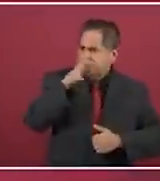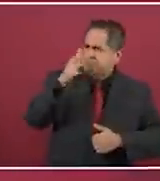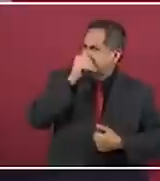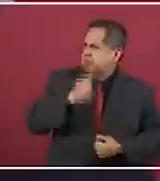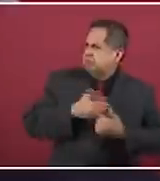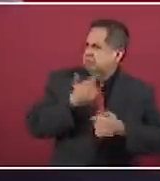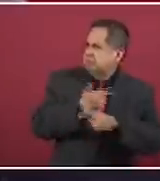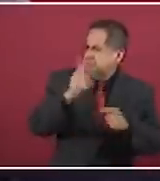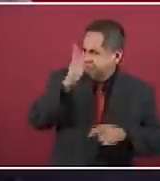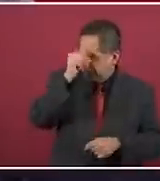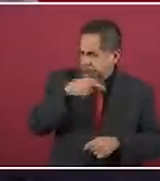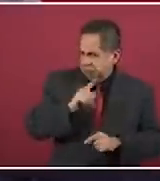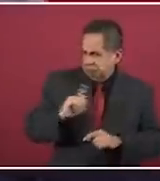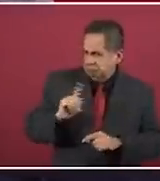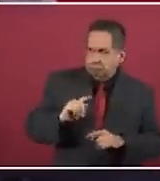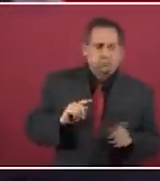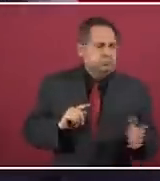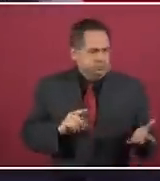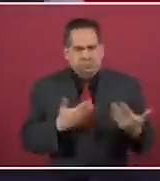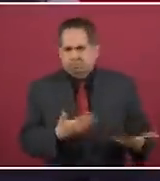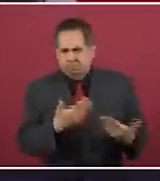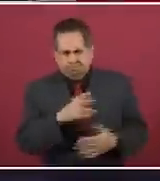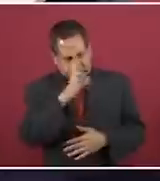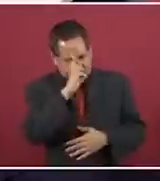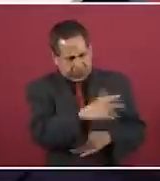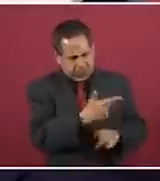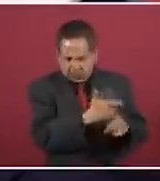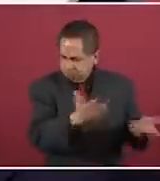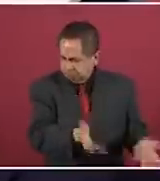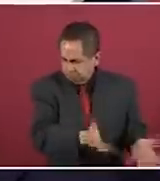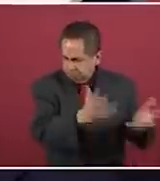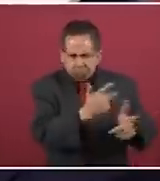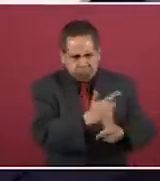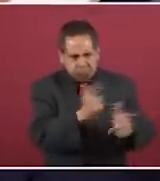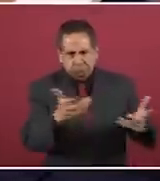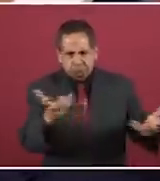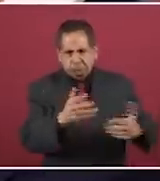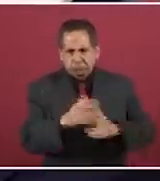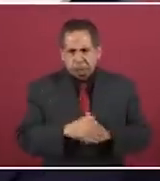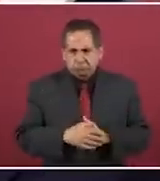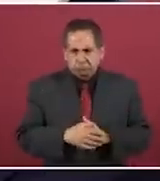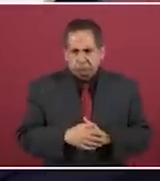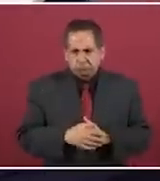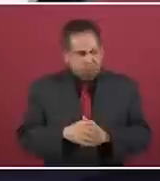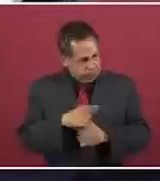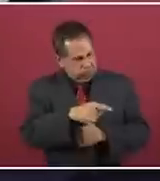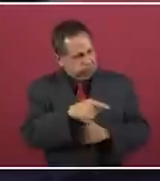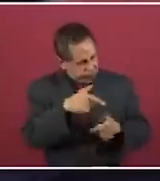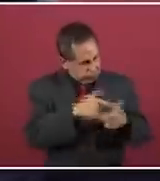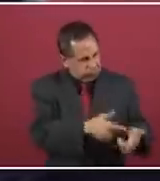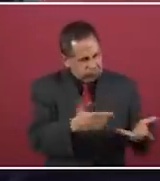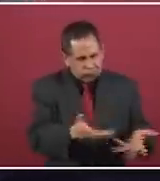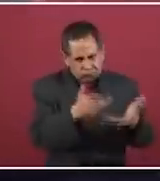manifestaron. Son libres de hacerlo. Hasta los convocaría que